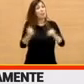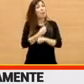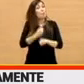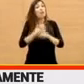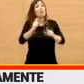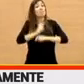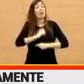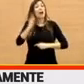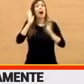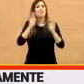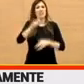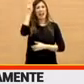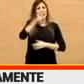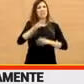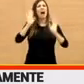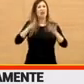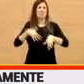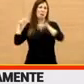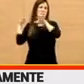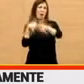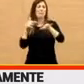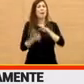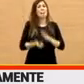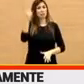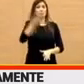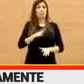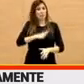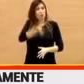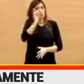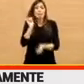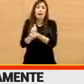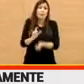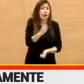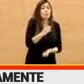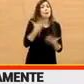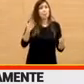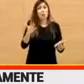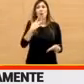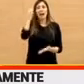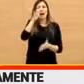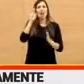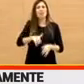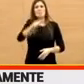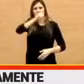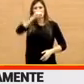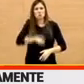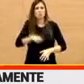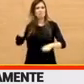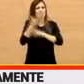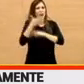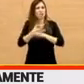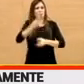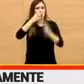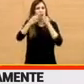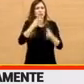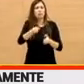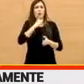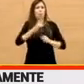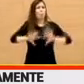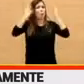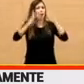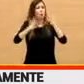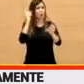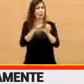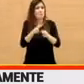huelga general. Es verdad, no lo meten en la cárcel, pero van a tener que seguir protestando en las huelgas. Y creemos que eso es lo que no puede ser.